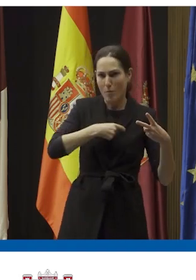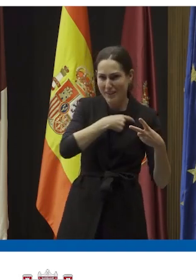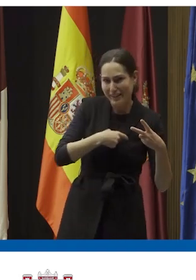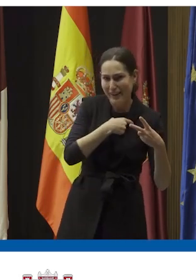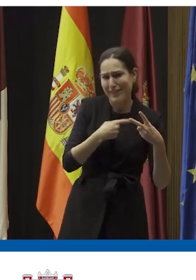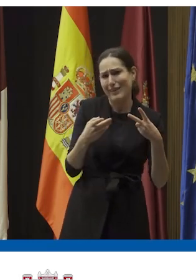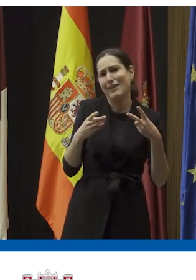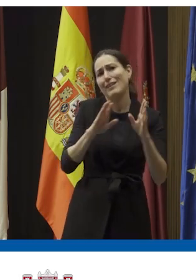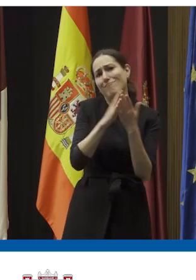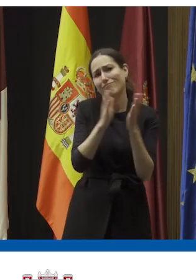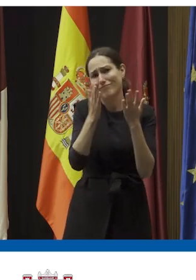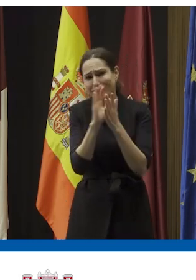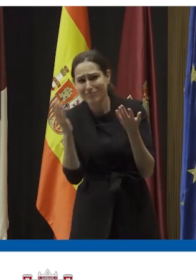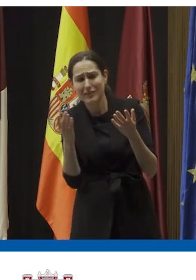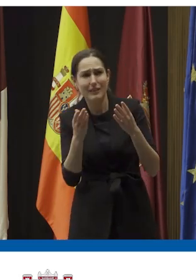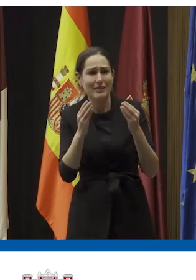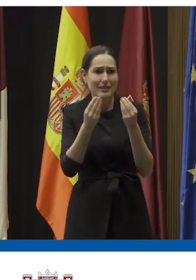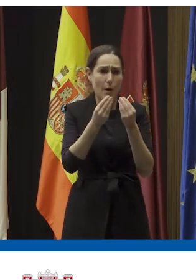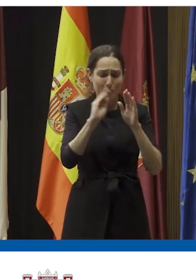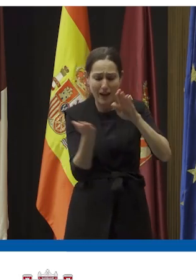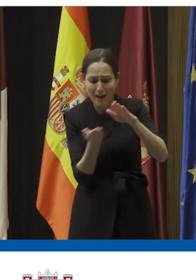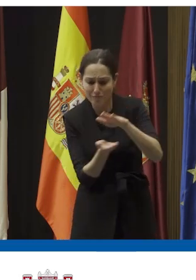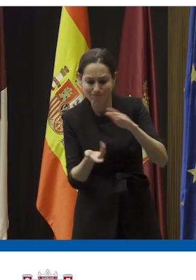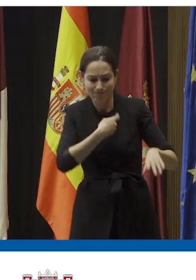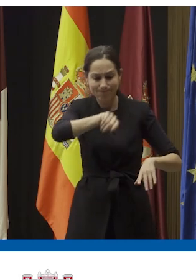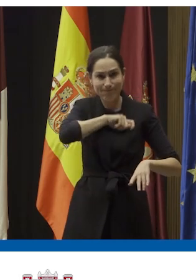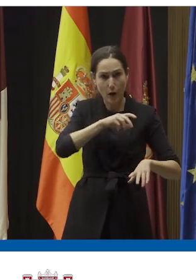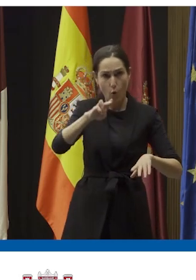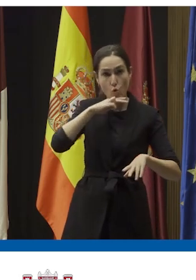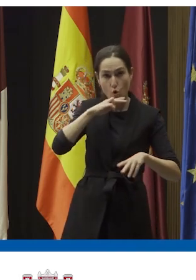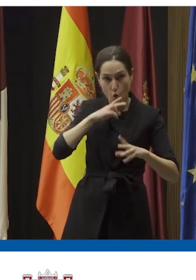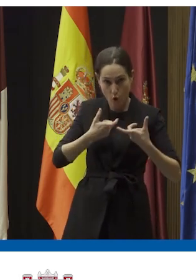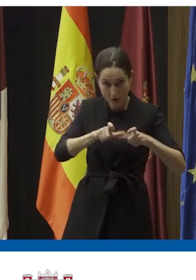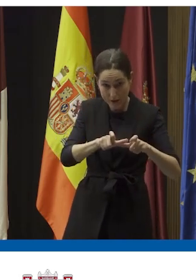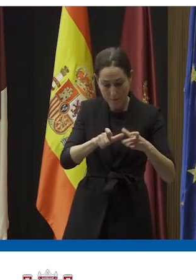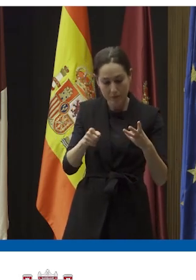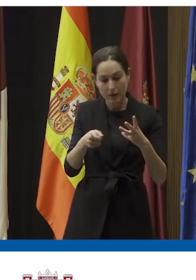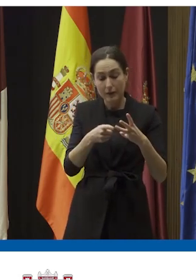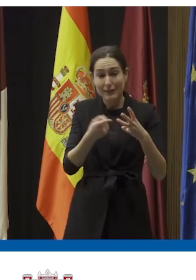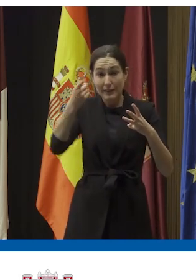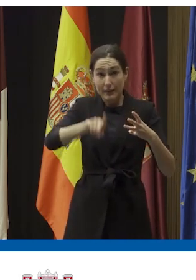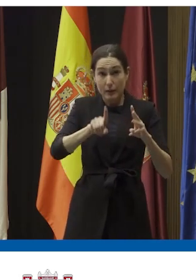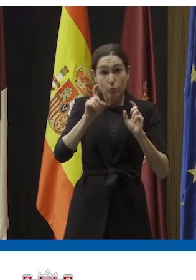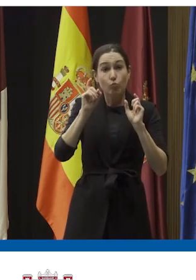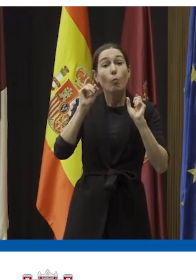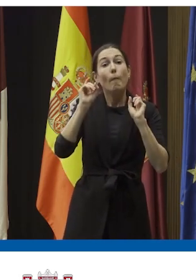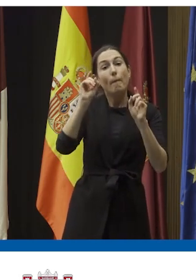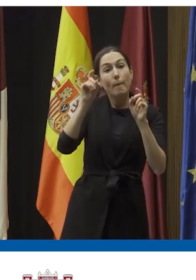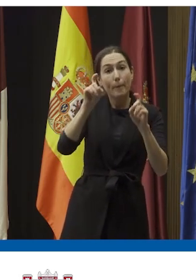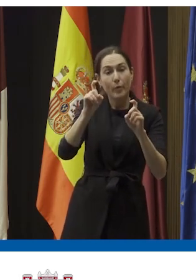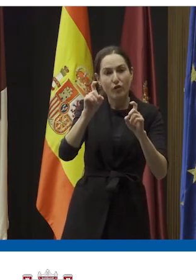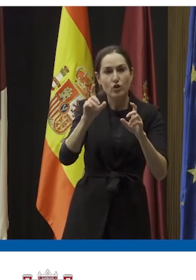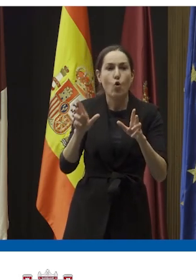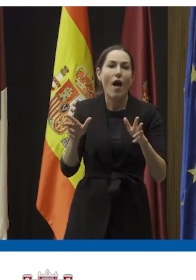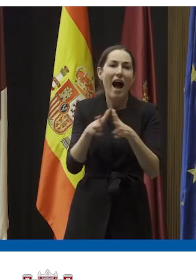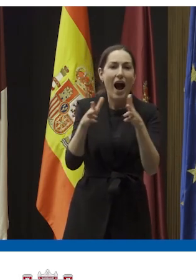Archivos Españoles de Urología desde 1985, profesor asociado de la Universidad de Castilla-La Mancha